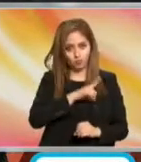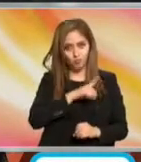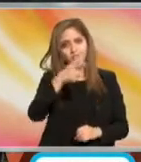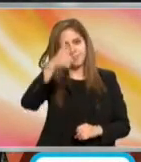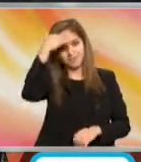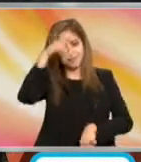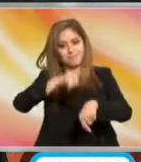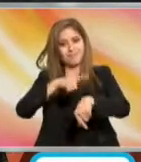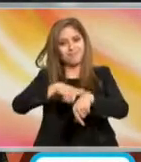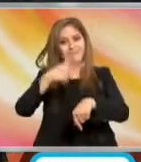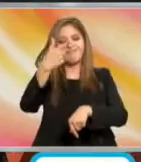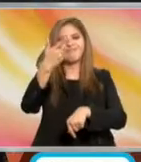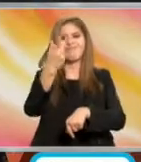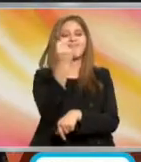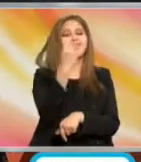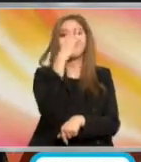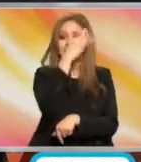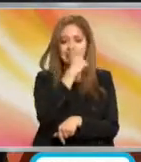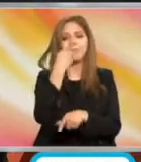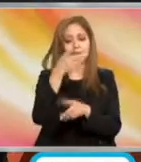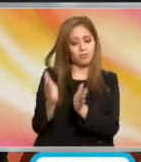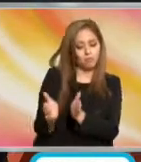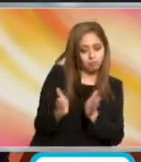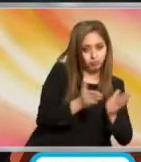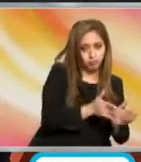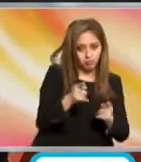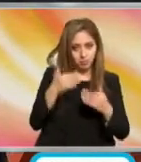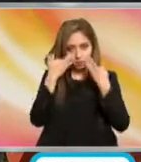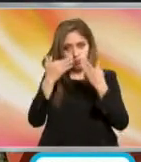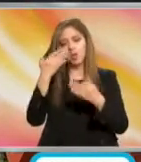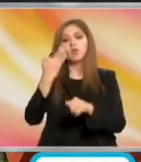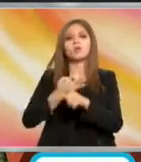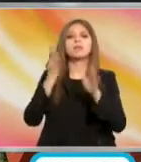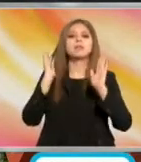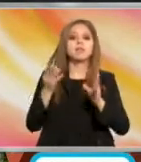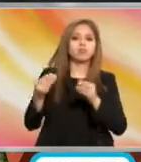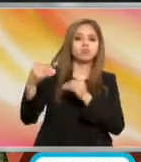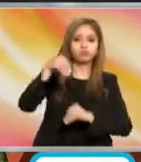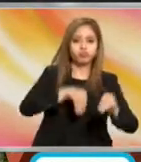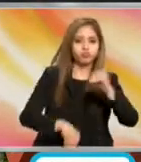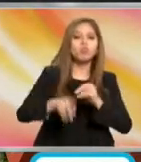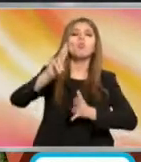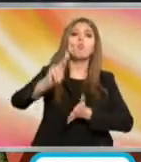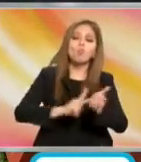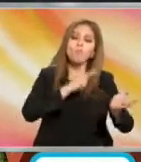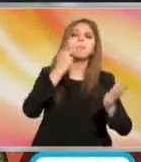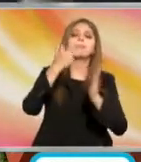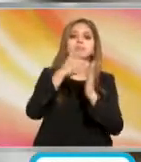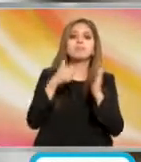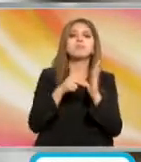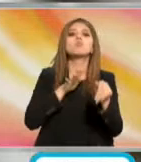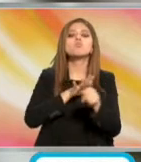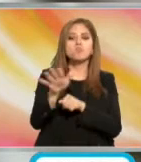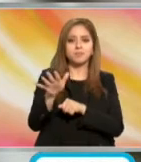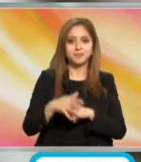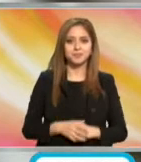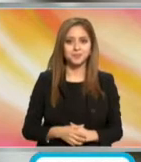que avalarlo. Y ok, chicos, vamos a comenzar a montar, ¿les parece? Vamos a conocer Perfectísimo. nuevamente los ingredientes para esta preparación